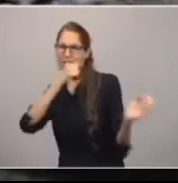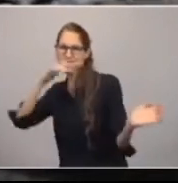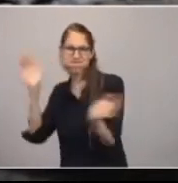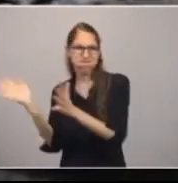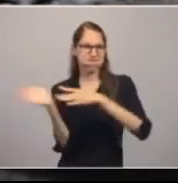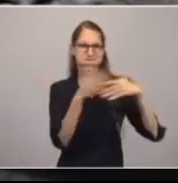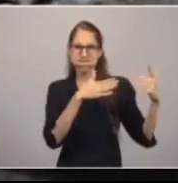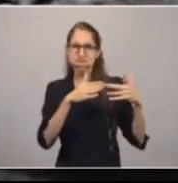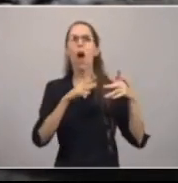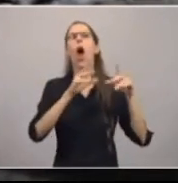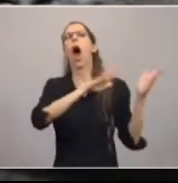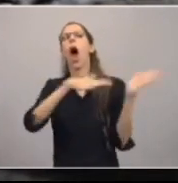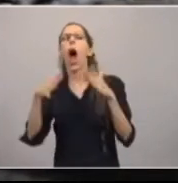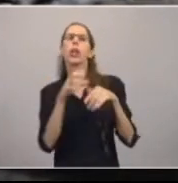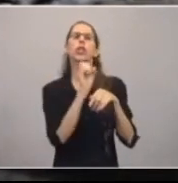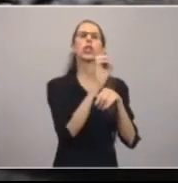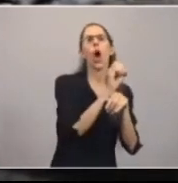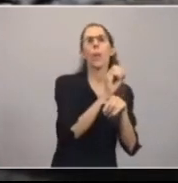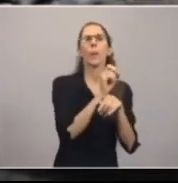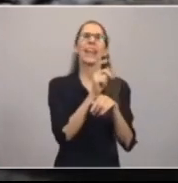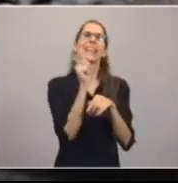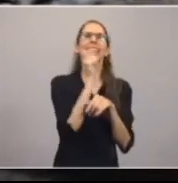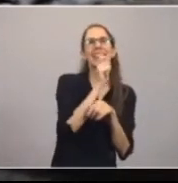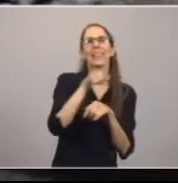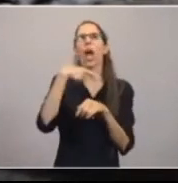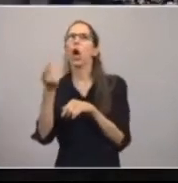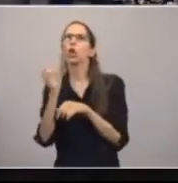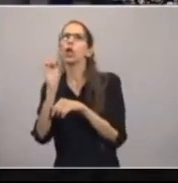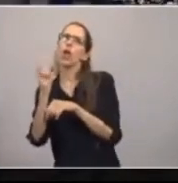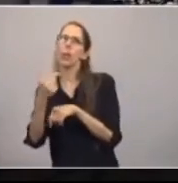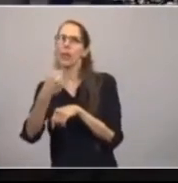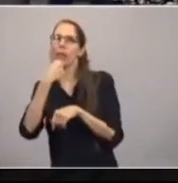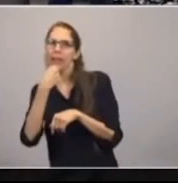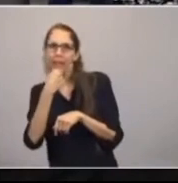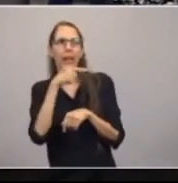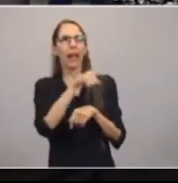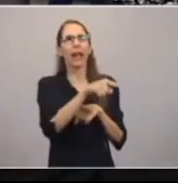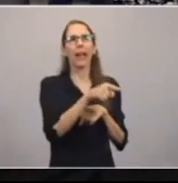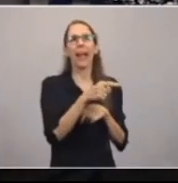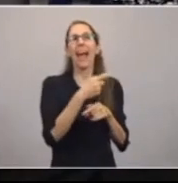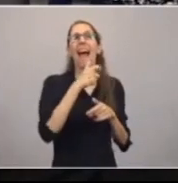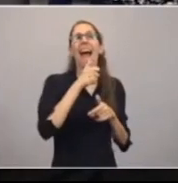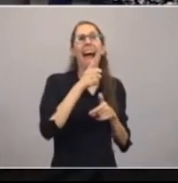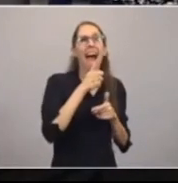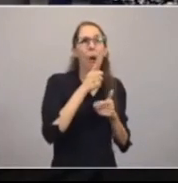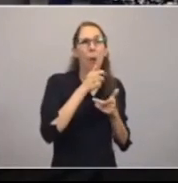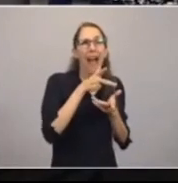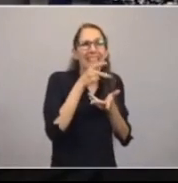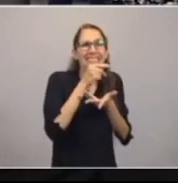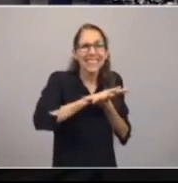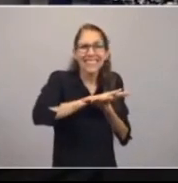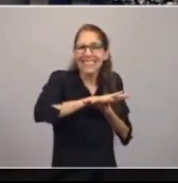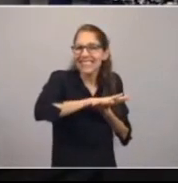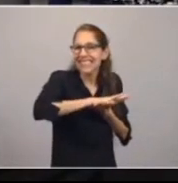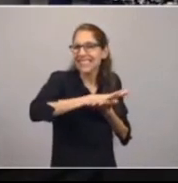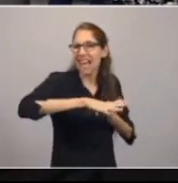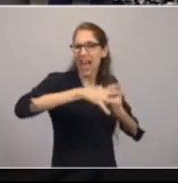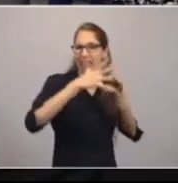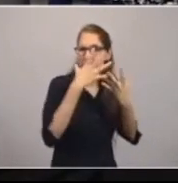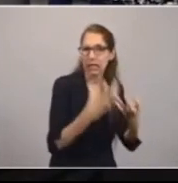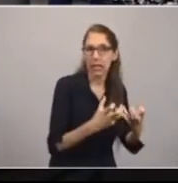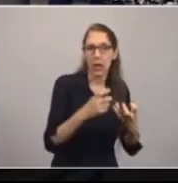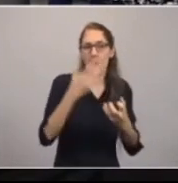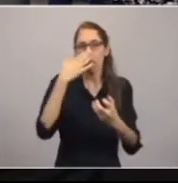la falta de agua a la sobreabundancia. Así que quiero decirle que aquel que sigue negando el